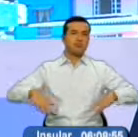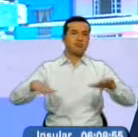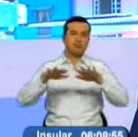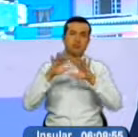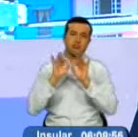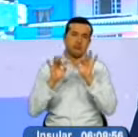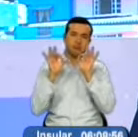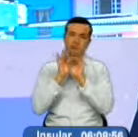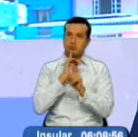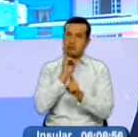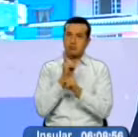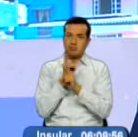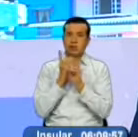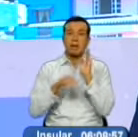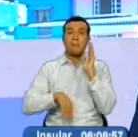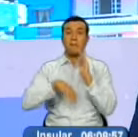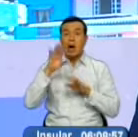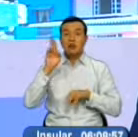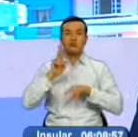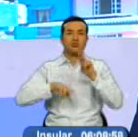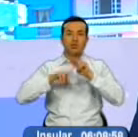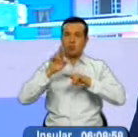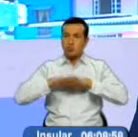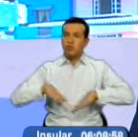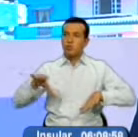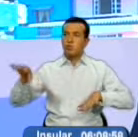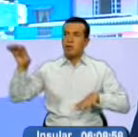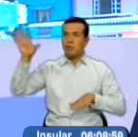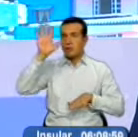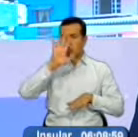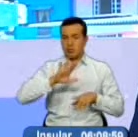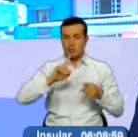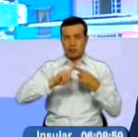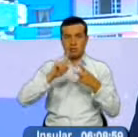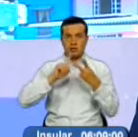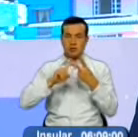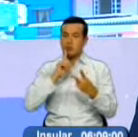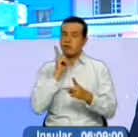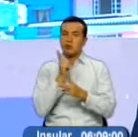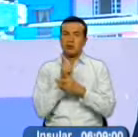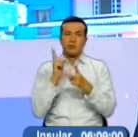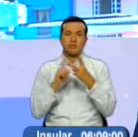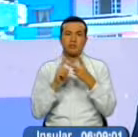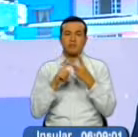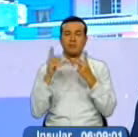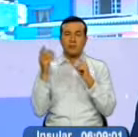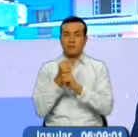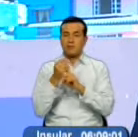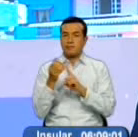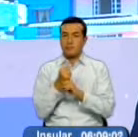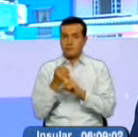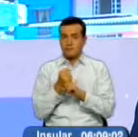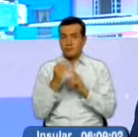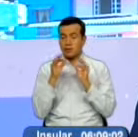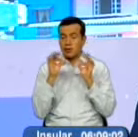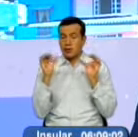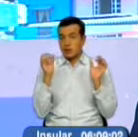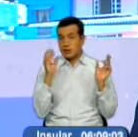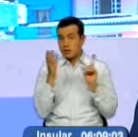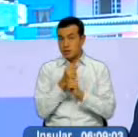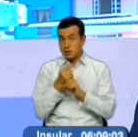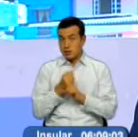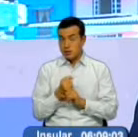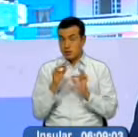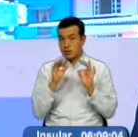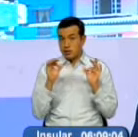pasa fundamentalmente por el aumento de infraestructura educativa, y el otro indudablemente son los logros relacionados con la calidad, que es